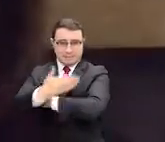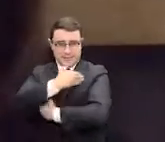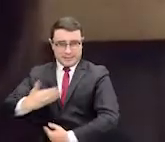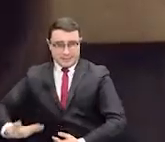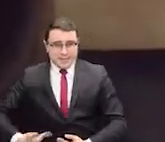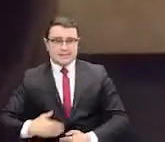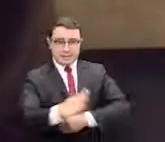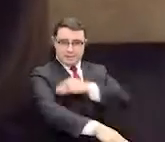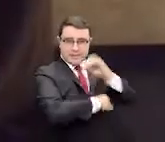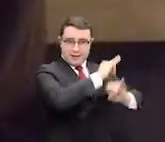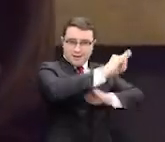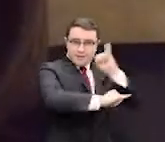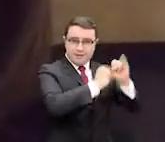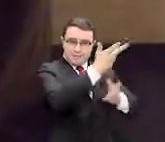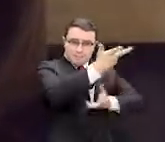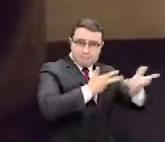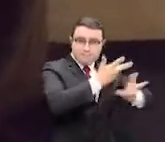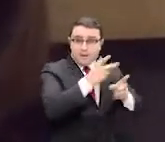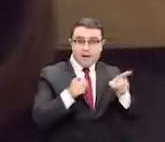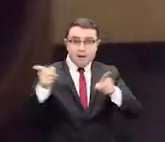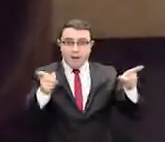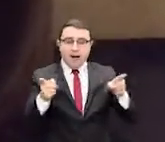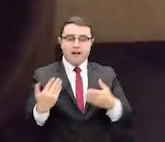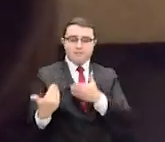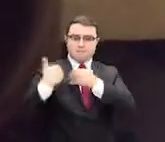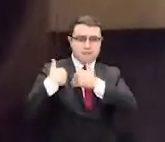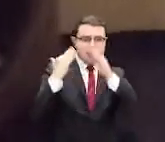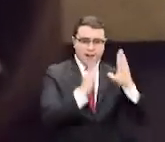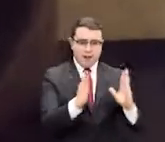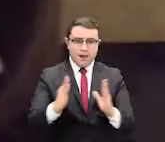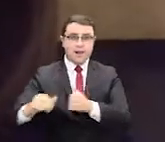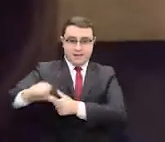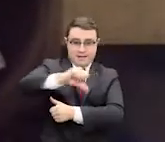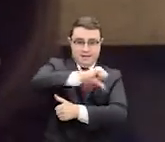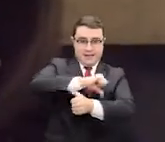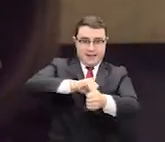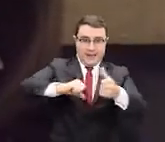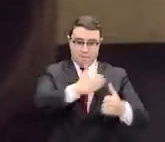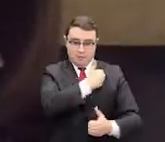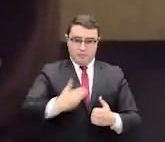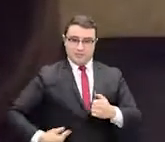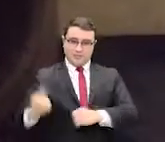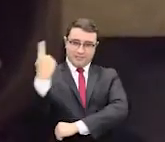lo que son todas las labores para la transmisión de mando presidencial.